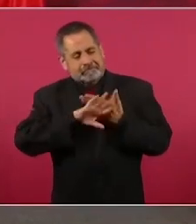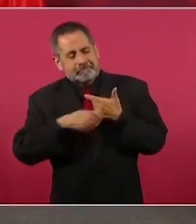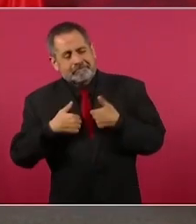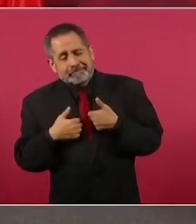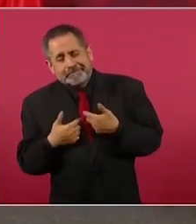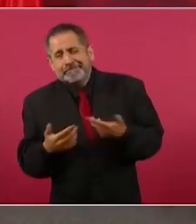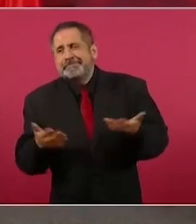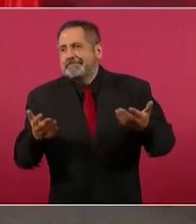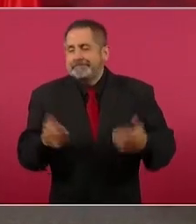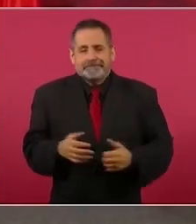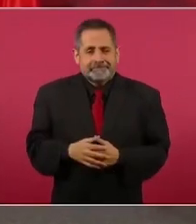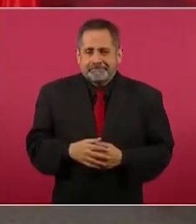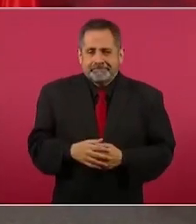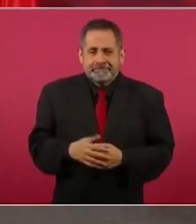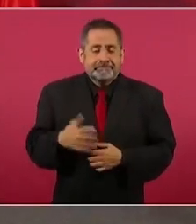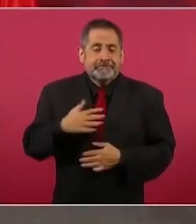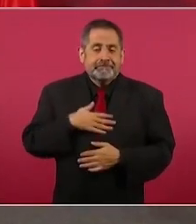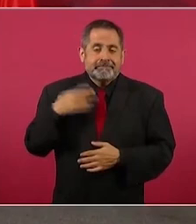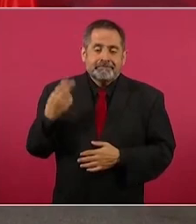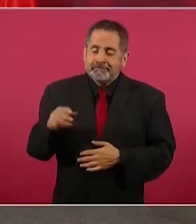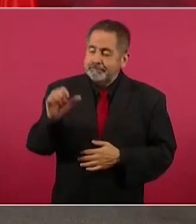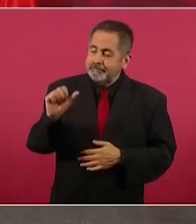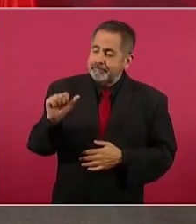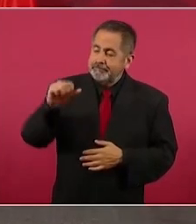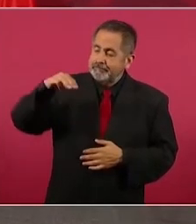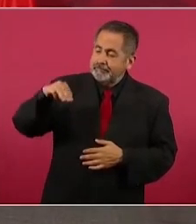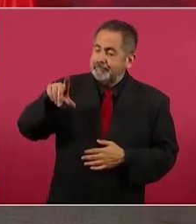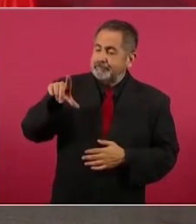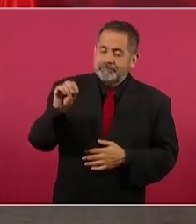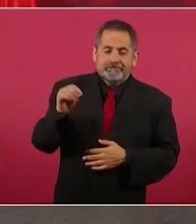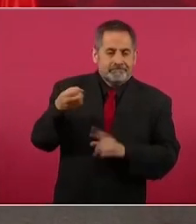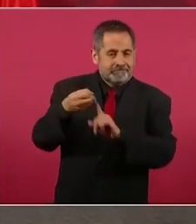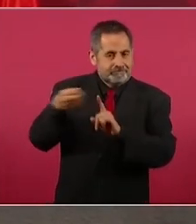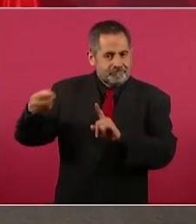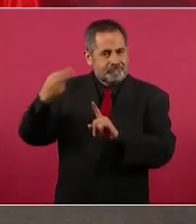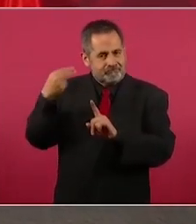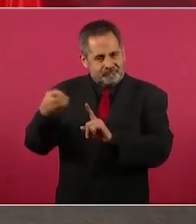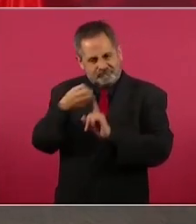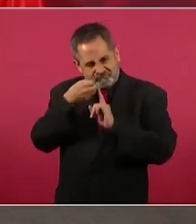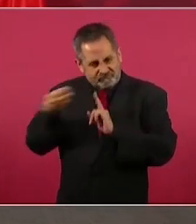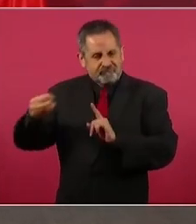soy Andrés Manuel López Obrador,